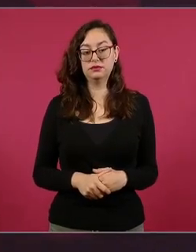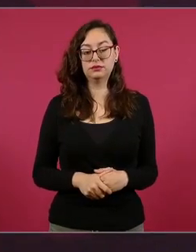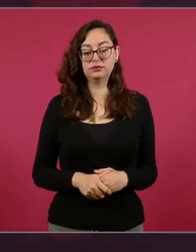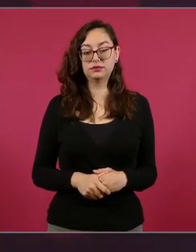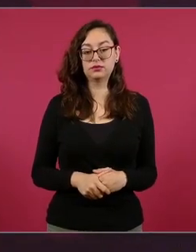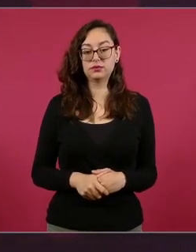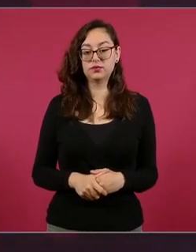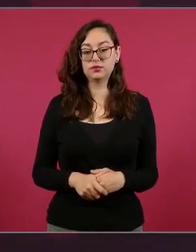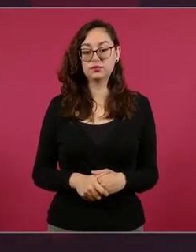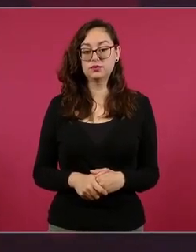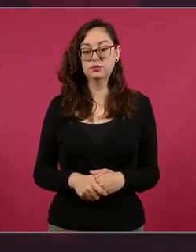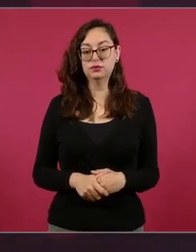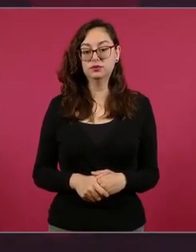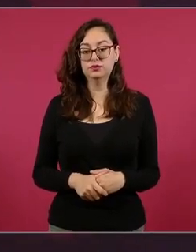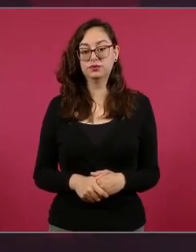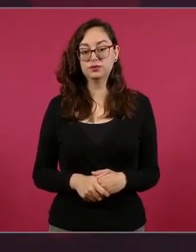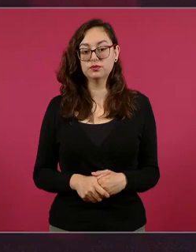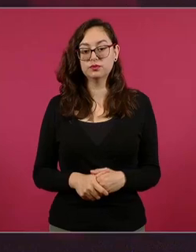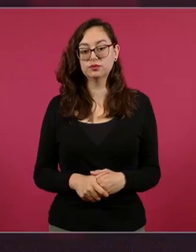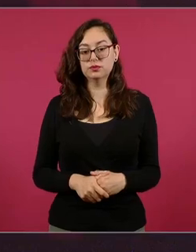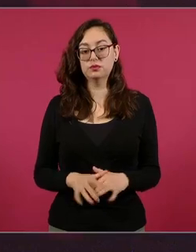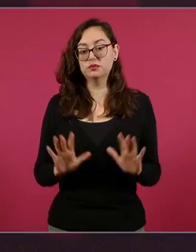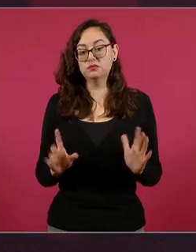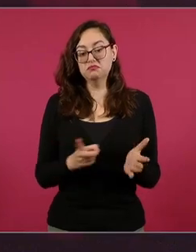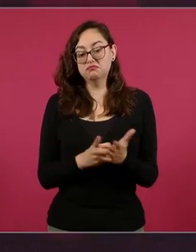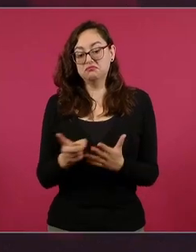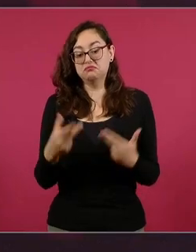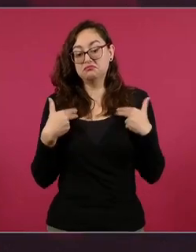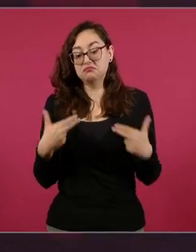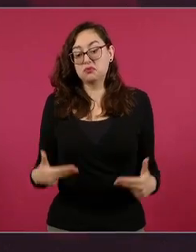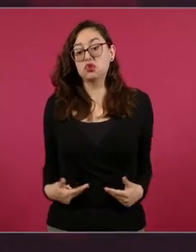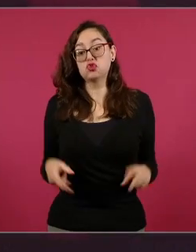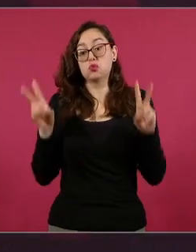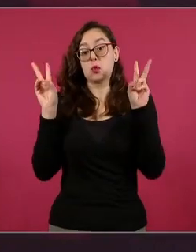o pseudo defensores de derechos humanos,